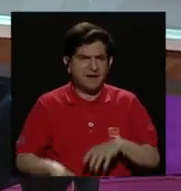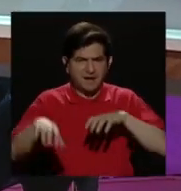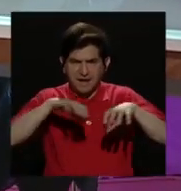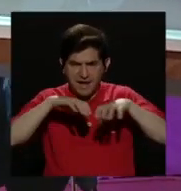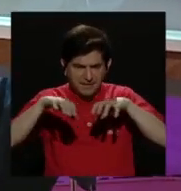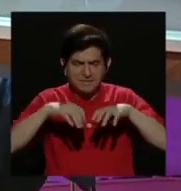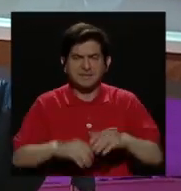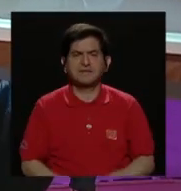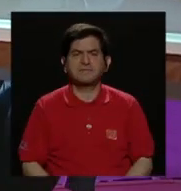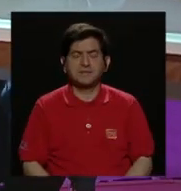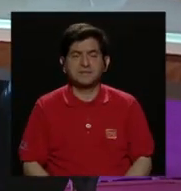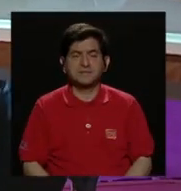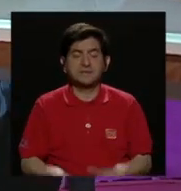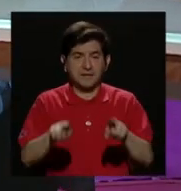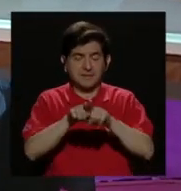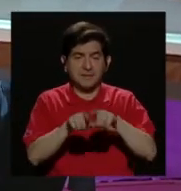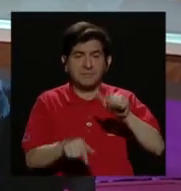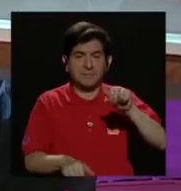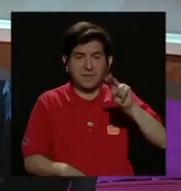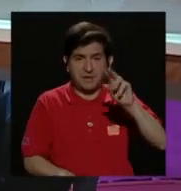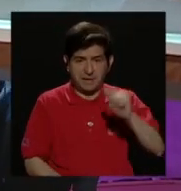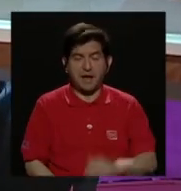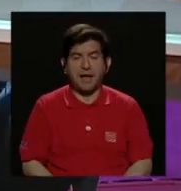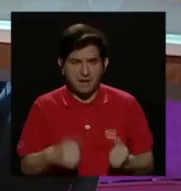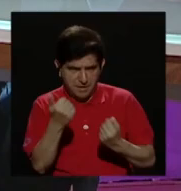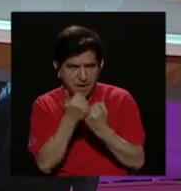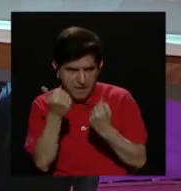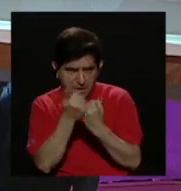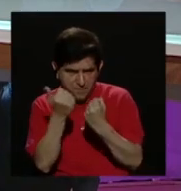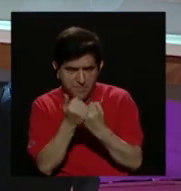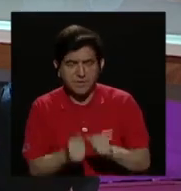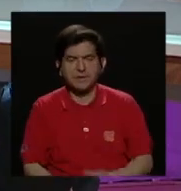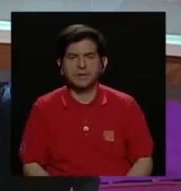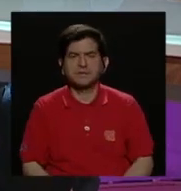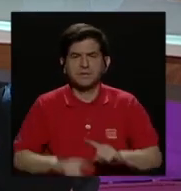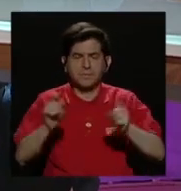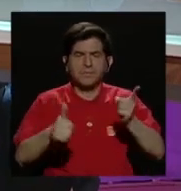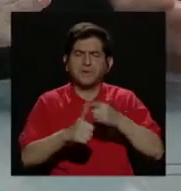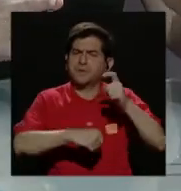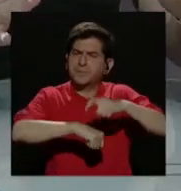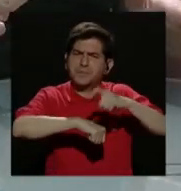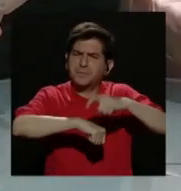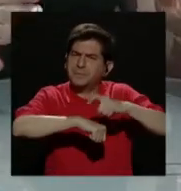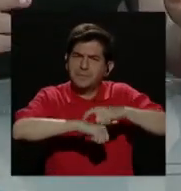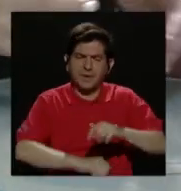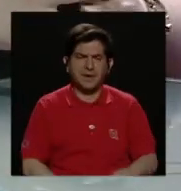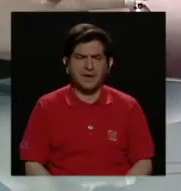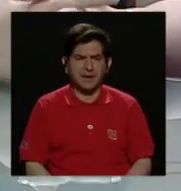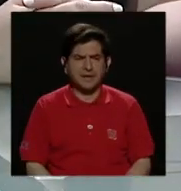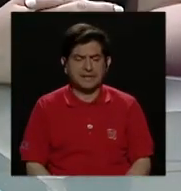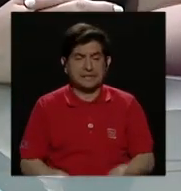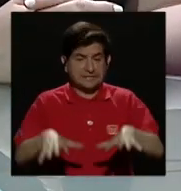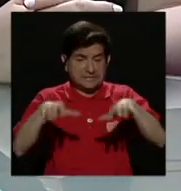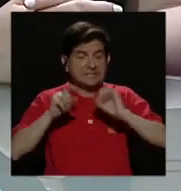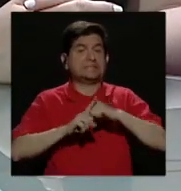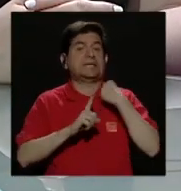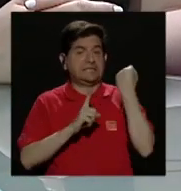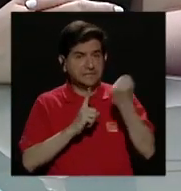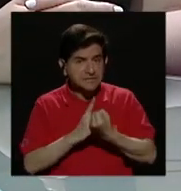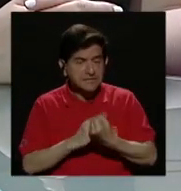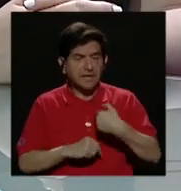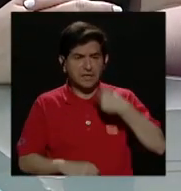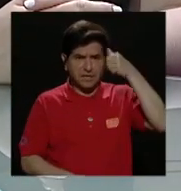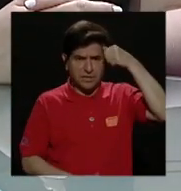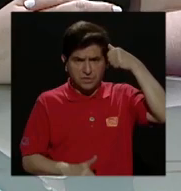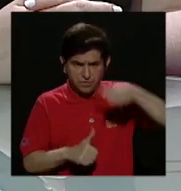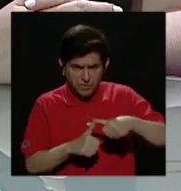apoyando un montón. Muchas gracias, Ana, y demás mamás de Gafadis. Pero al principio sí fue ahí como medio tenso. Y me acuerdo